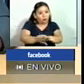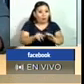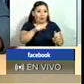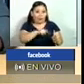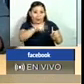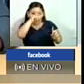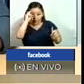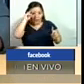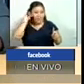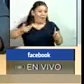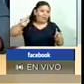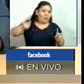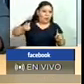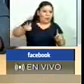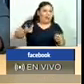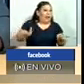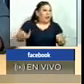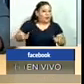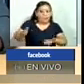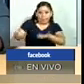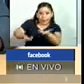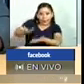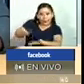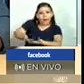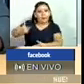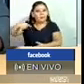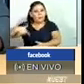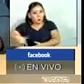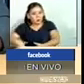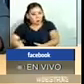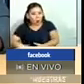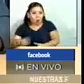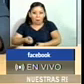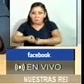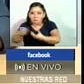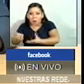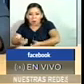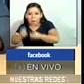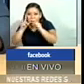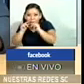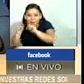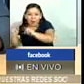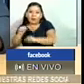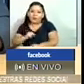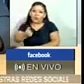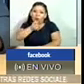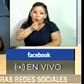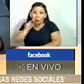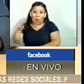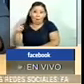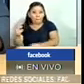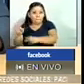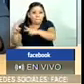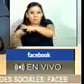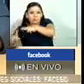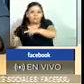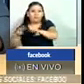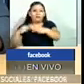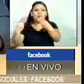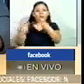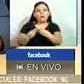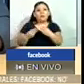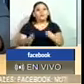de la PNC acusado de vender armas a las pandillas y de darles información sobre algunos operativos para que ellos pudieran escapar a tiempo